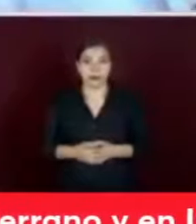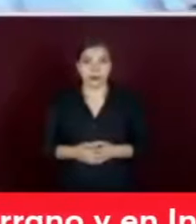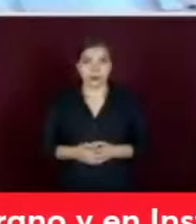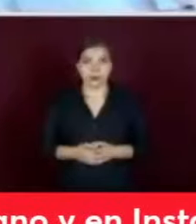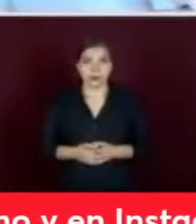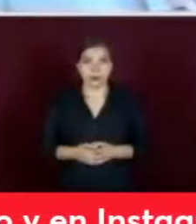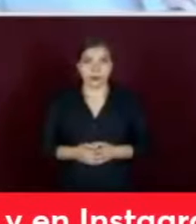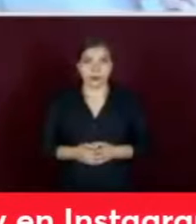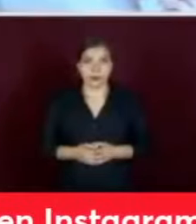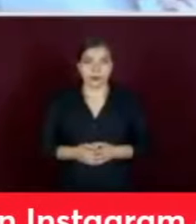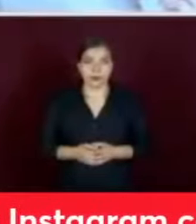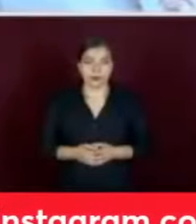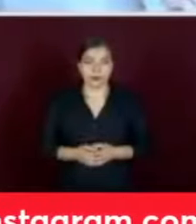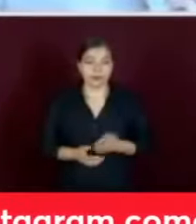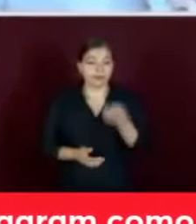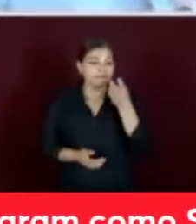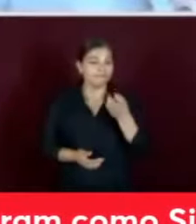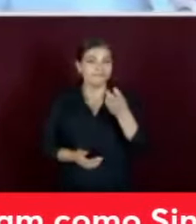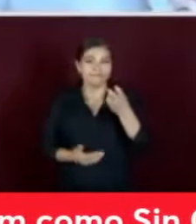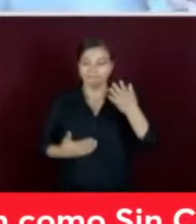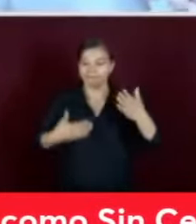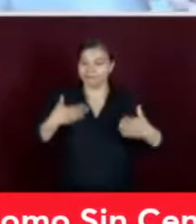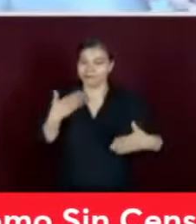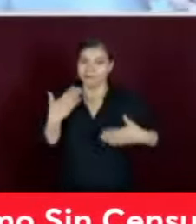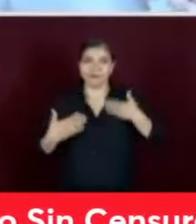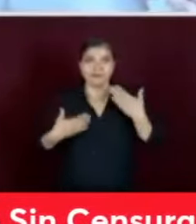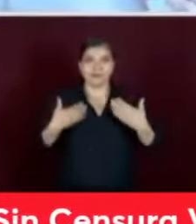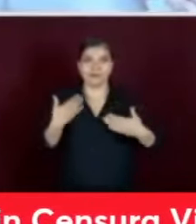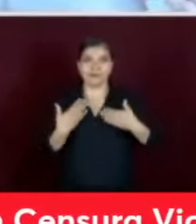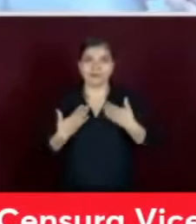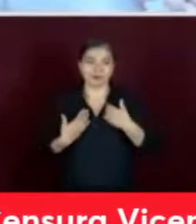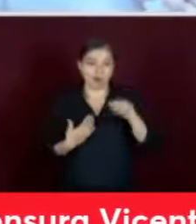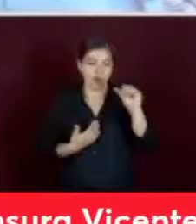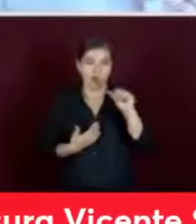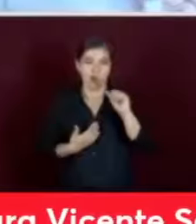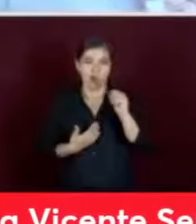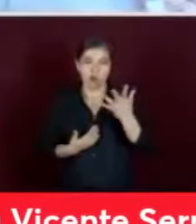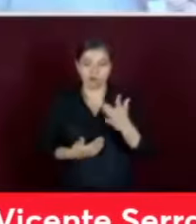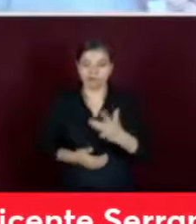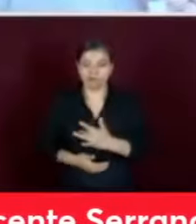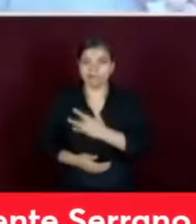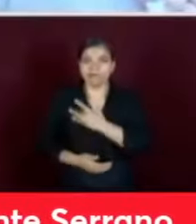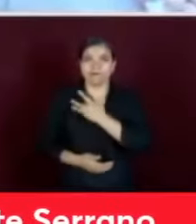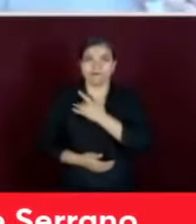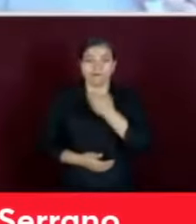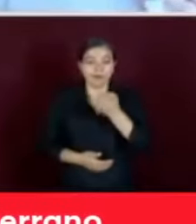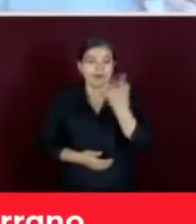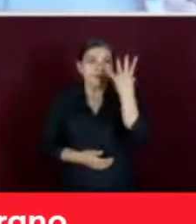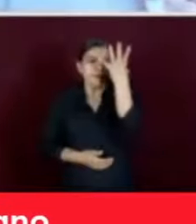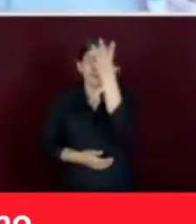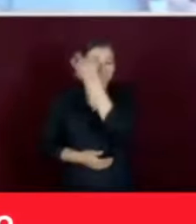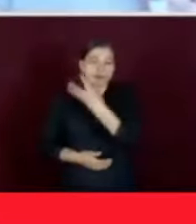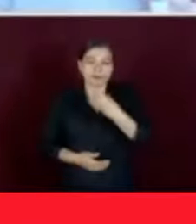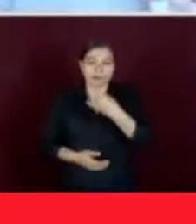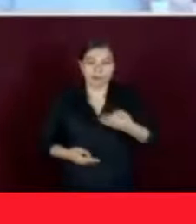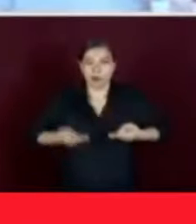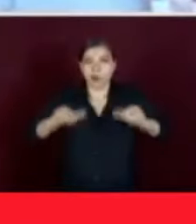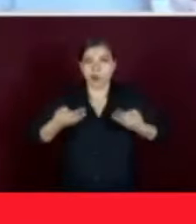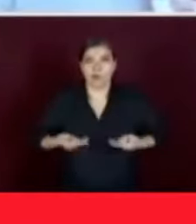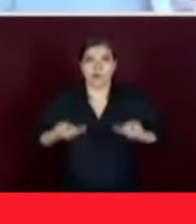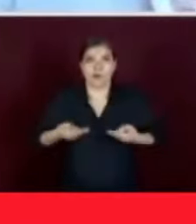con esta celebración que palpita en el hermoso Zócalo,